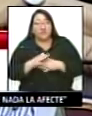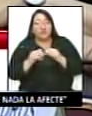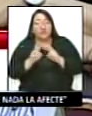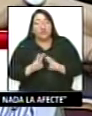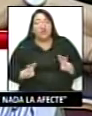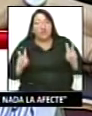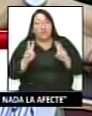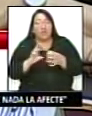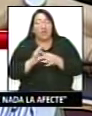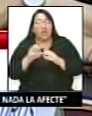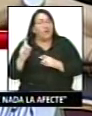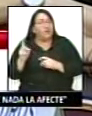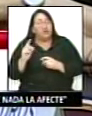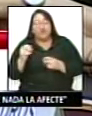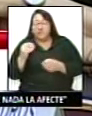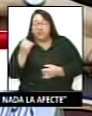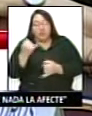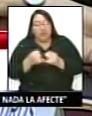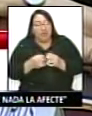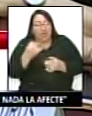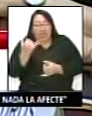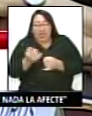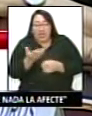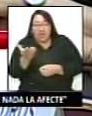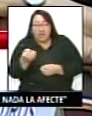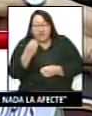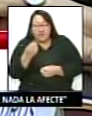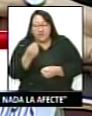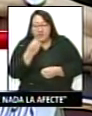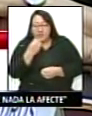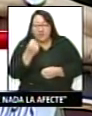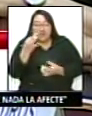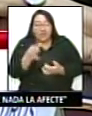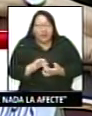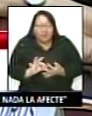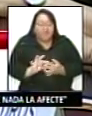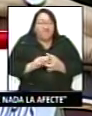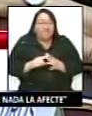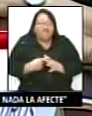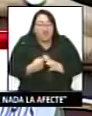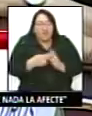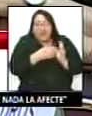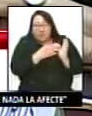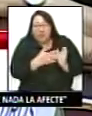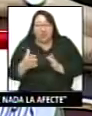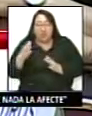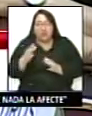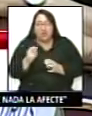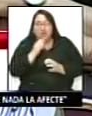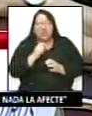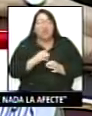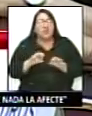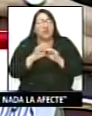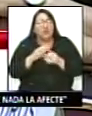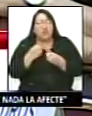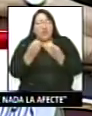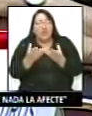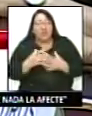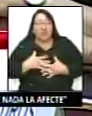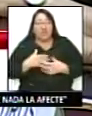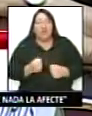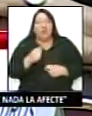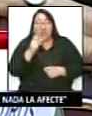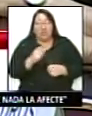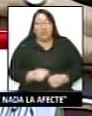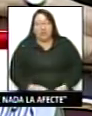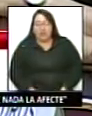gastronomía no es el plato al final de la cadena. La gastronomía es el origen, es el secreto. Es el